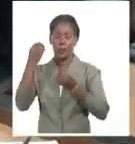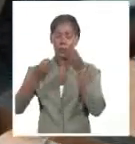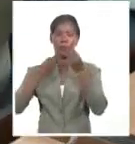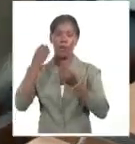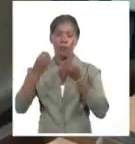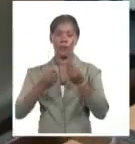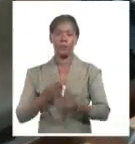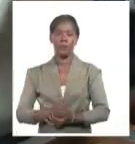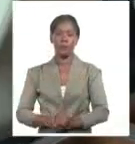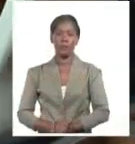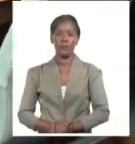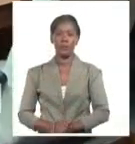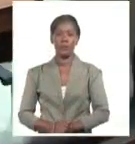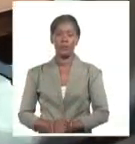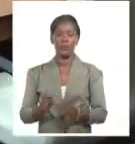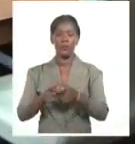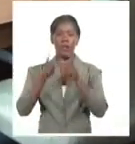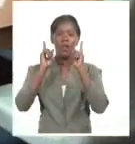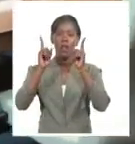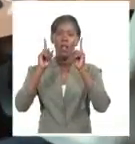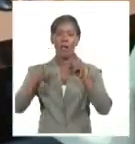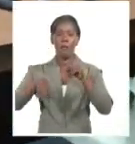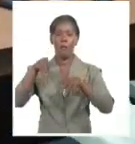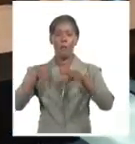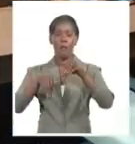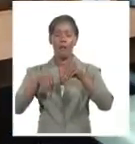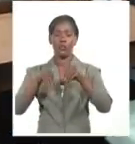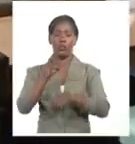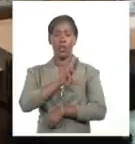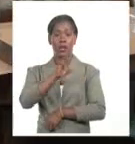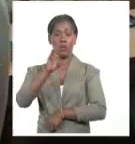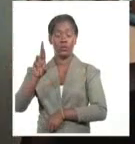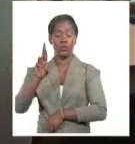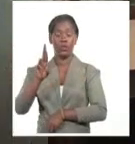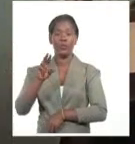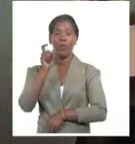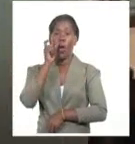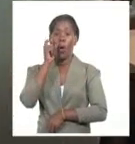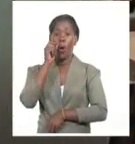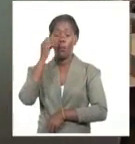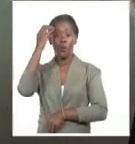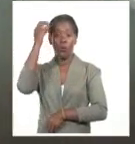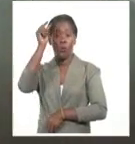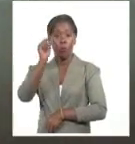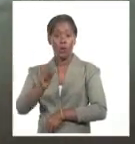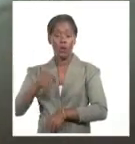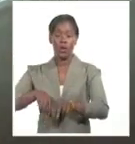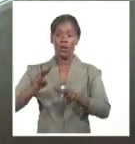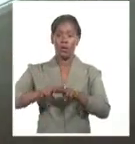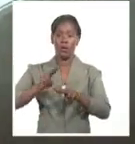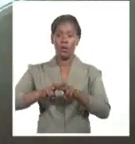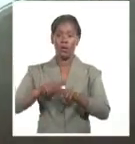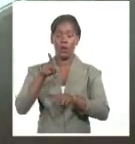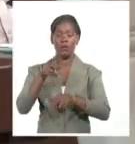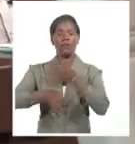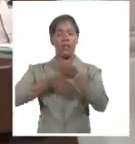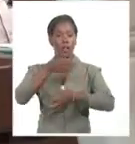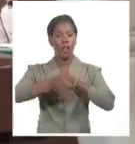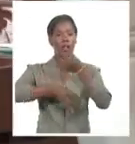en el encuentro realizado en el palacio de la revolución el gobernador de la habana reinaldo garcía zapata informó que se trabaja en la